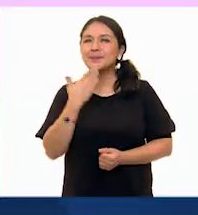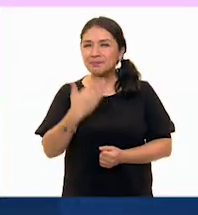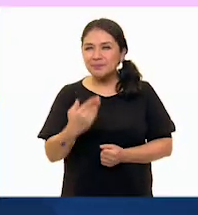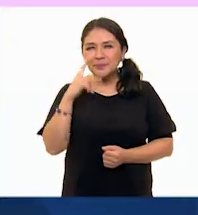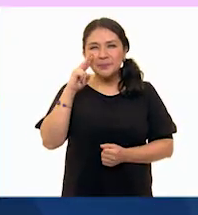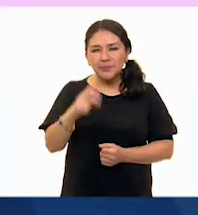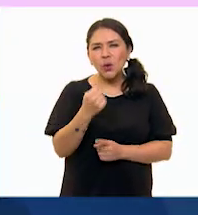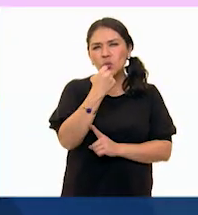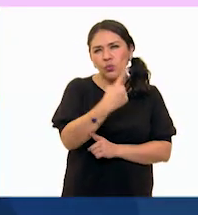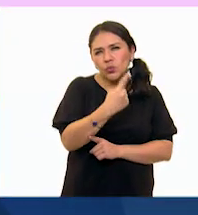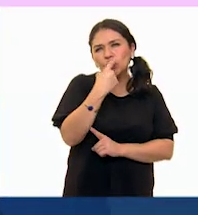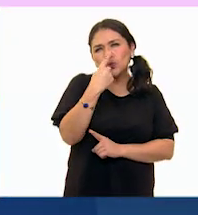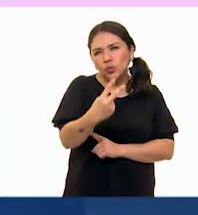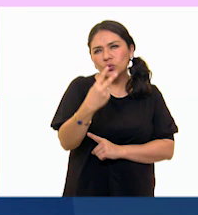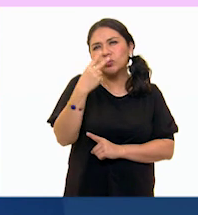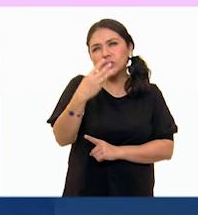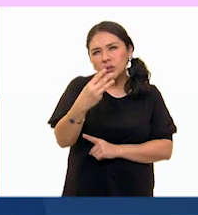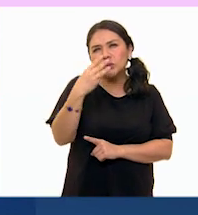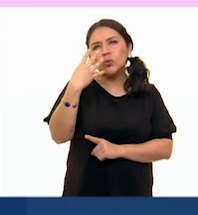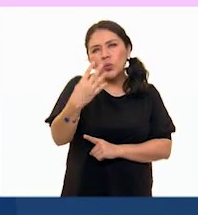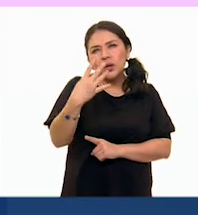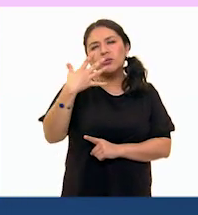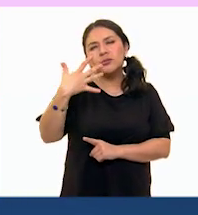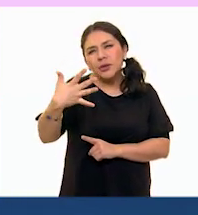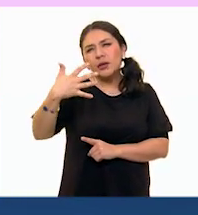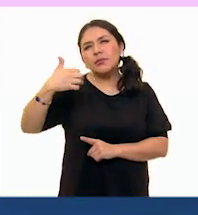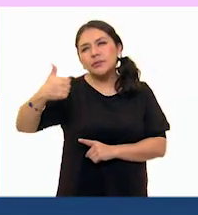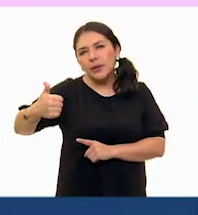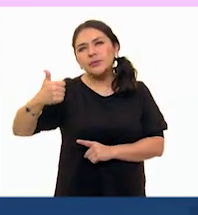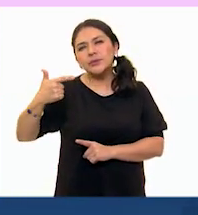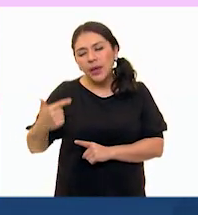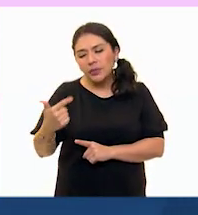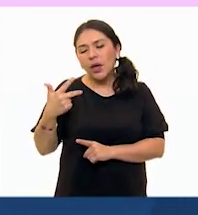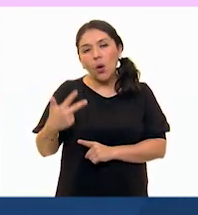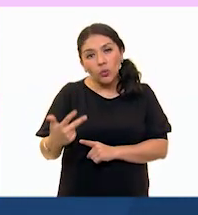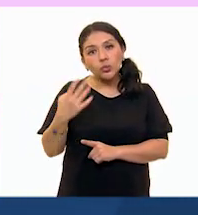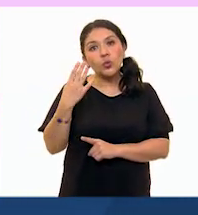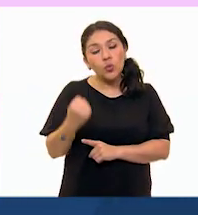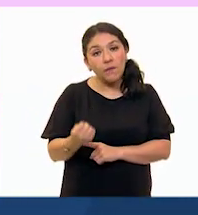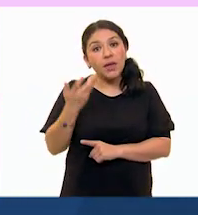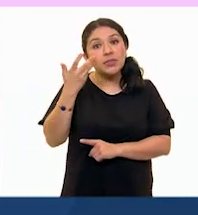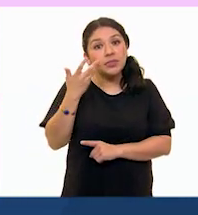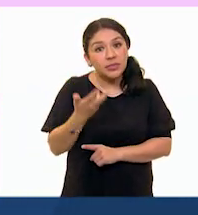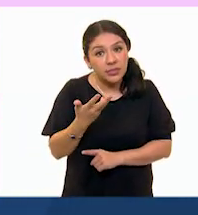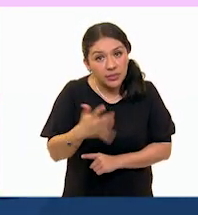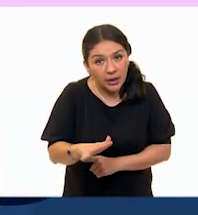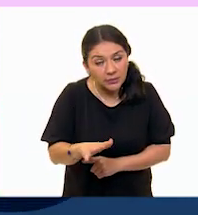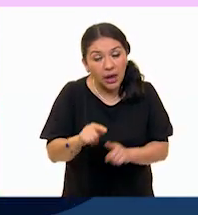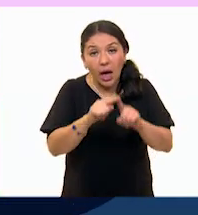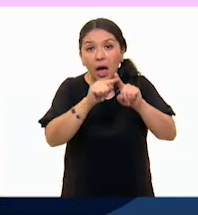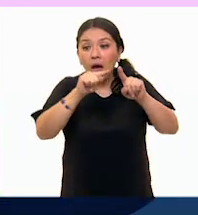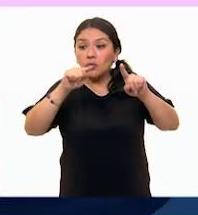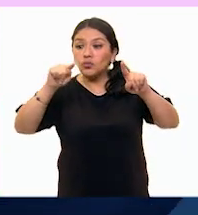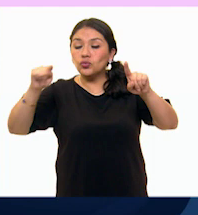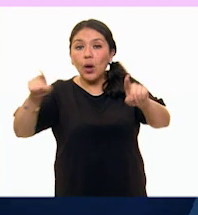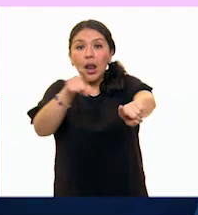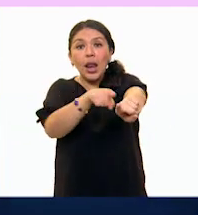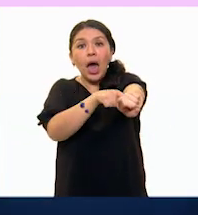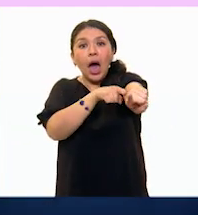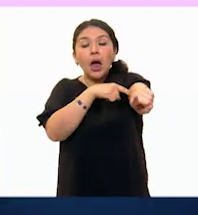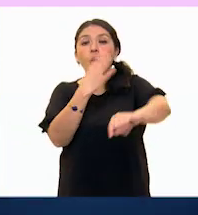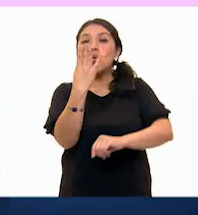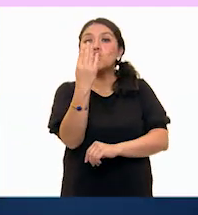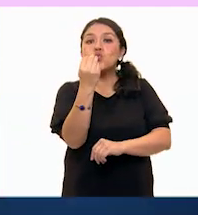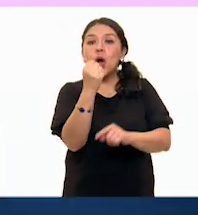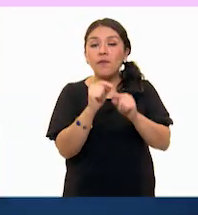1, 2, 3, 4, 5, 6, 7, 8, 9, a lo largo, en cada lado,